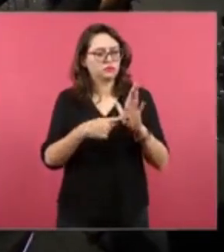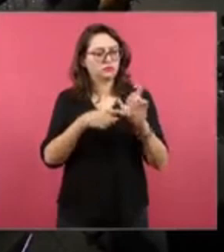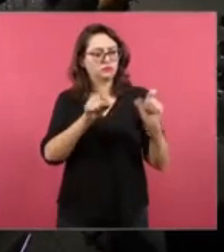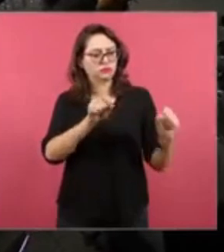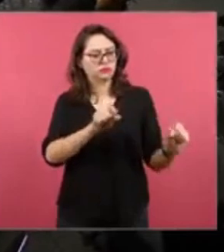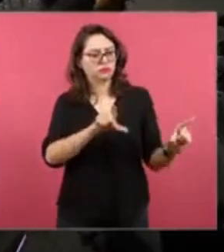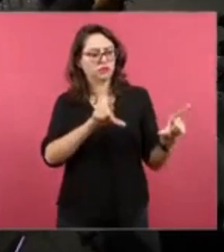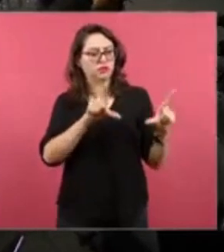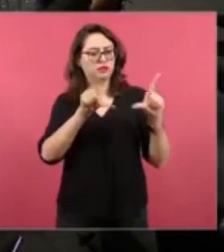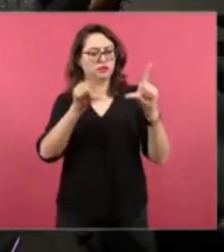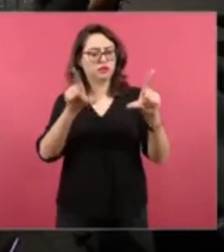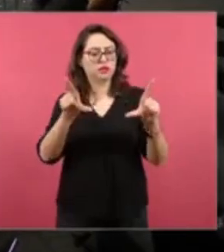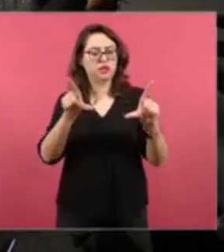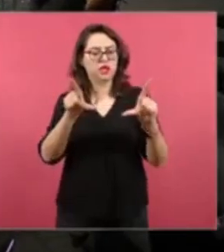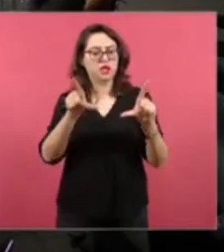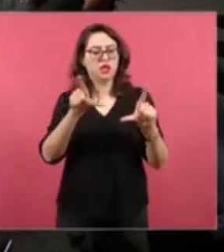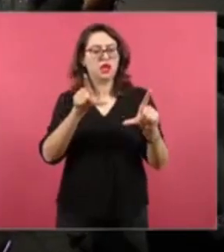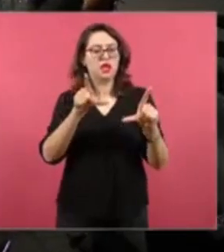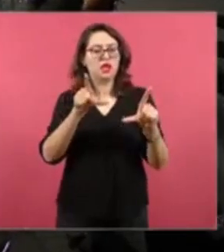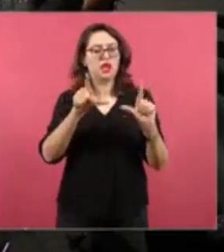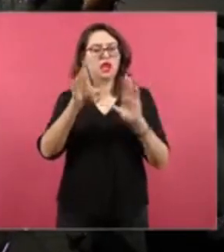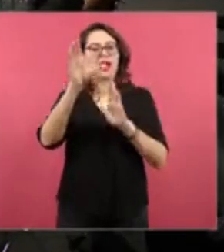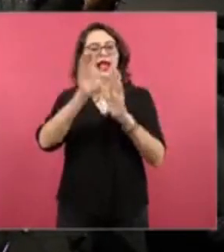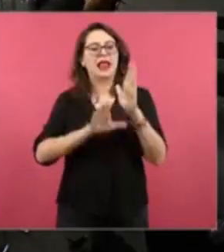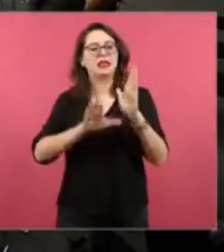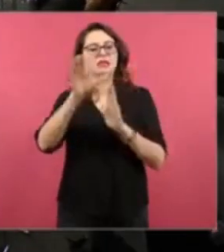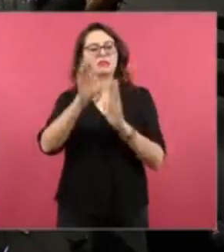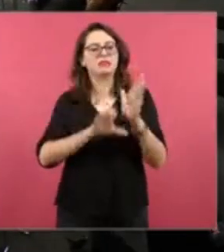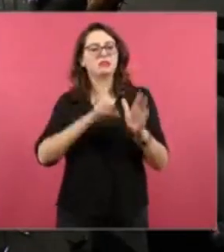proyectar el calendario escolar?